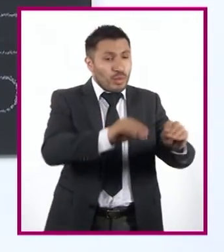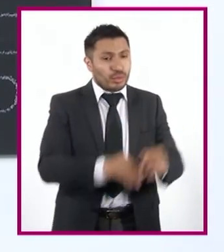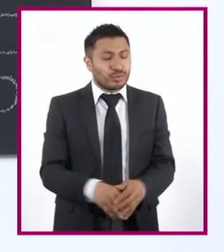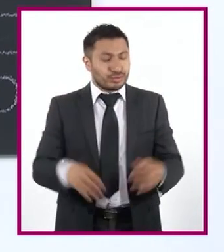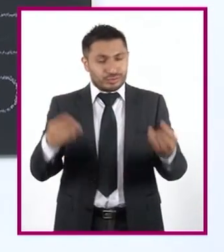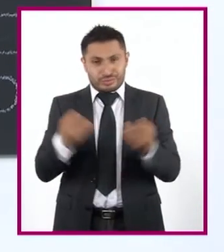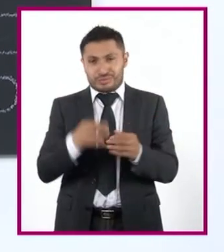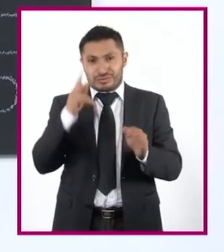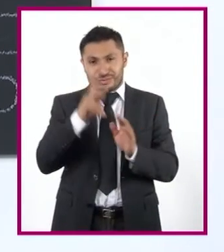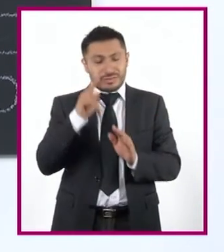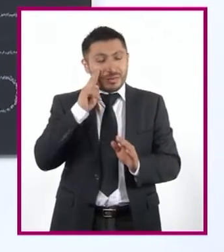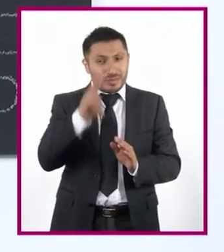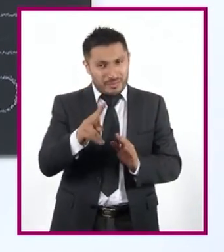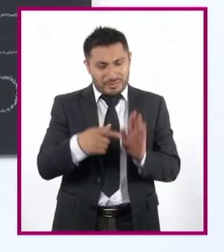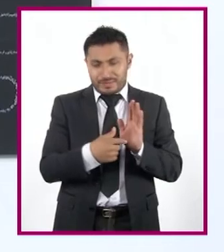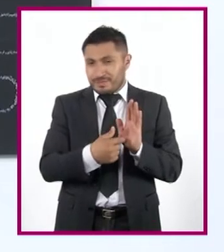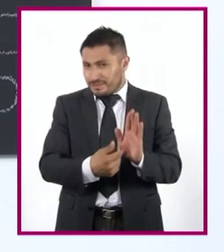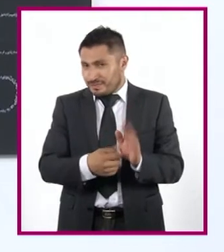Veamos la siguiente situación.